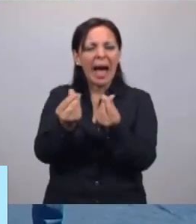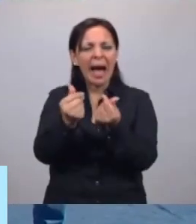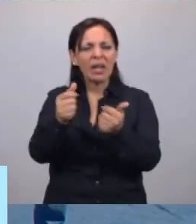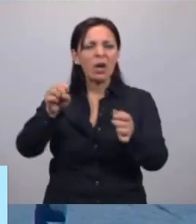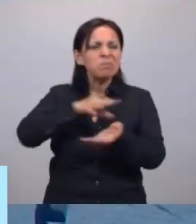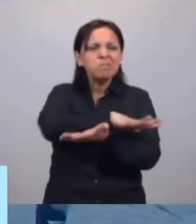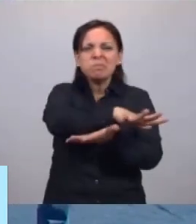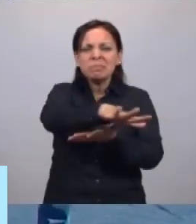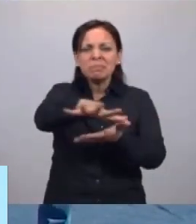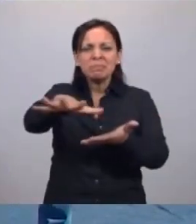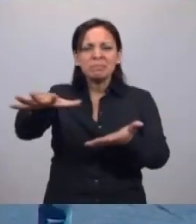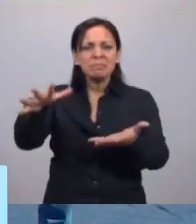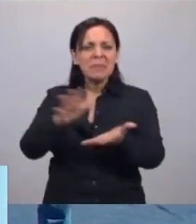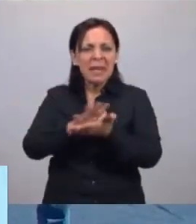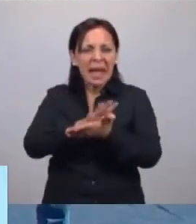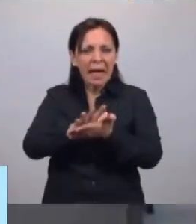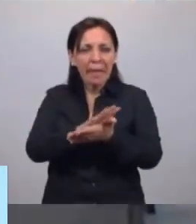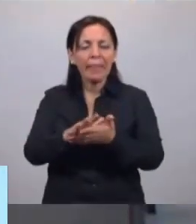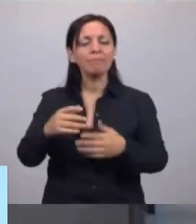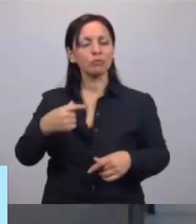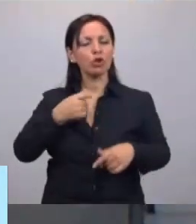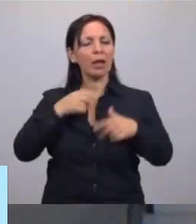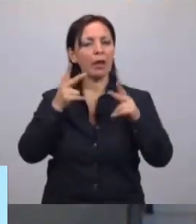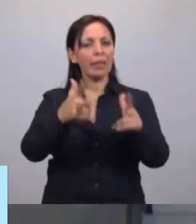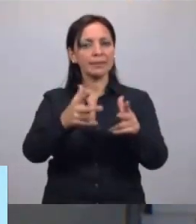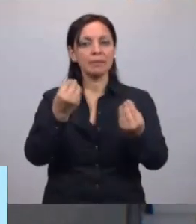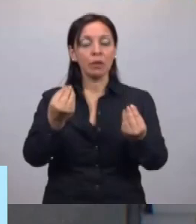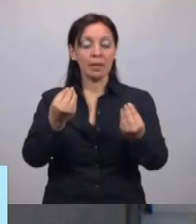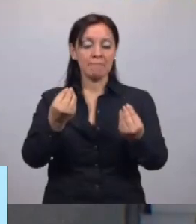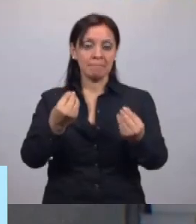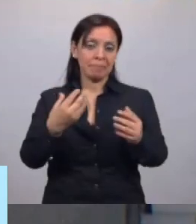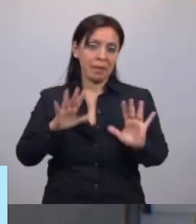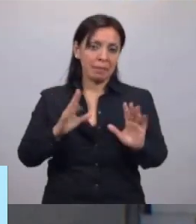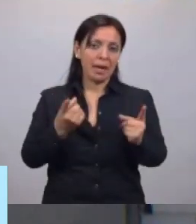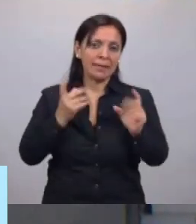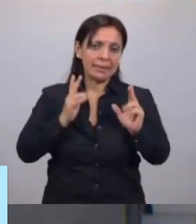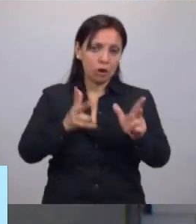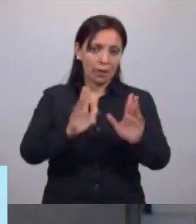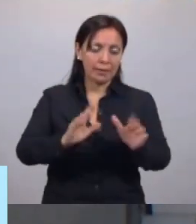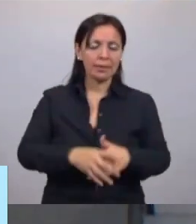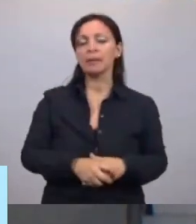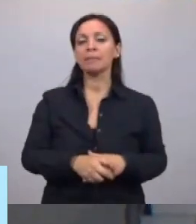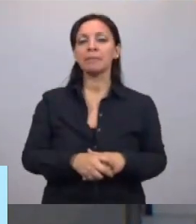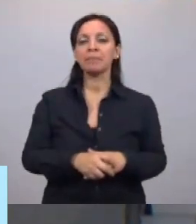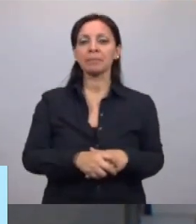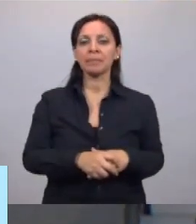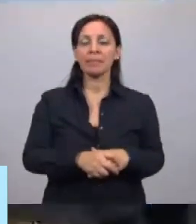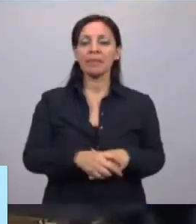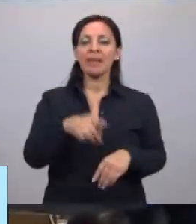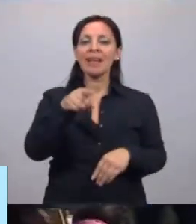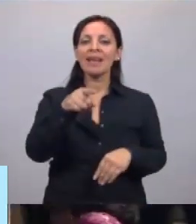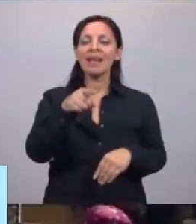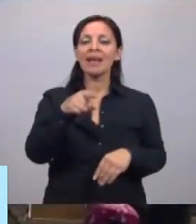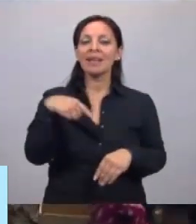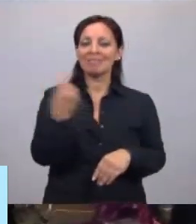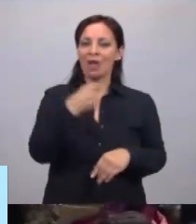descampado Yo quiero decir algo porque Permítame en el medio de de